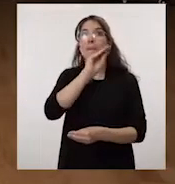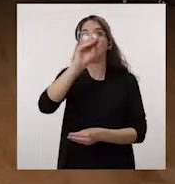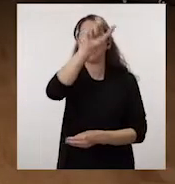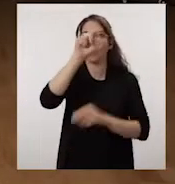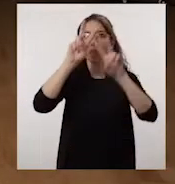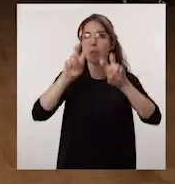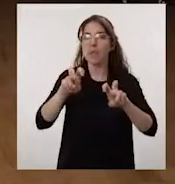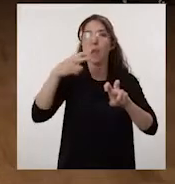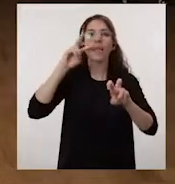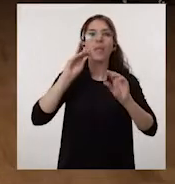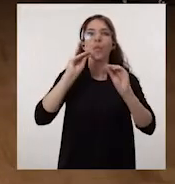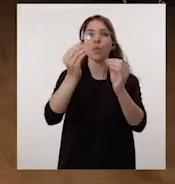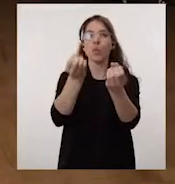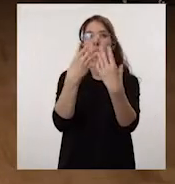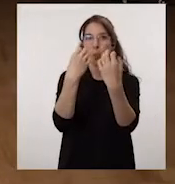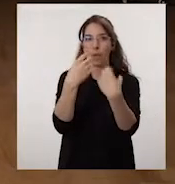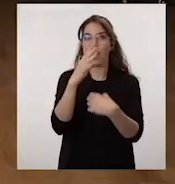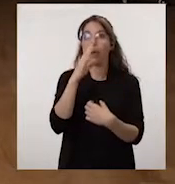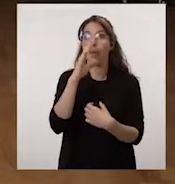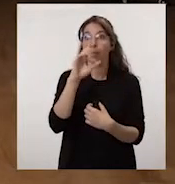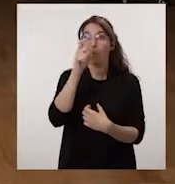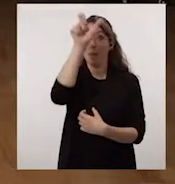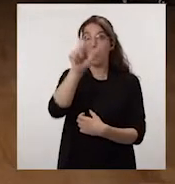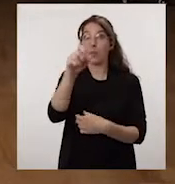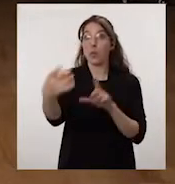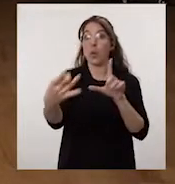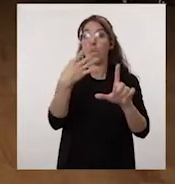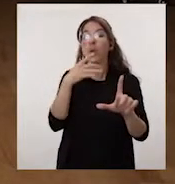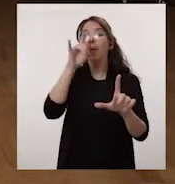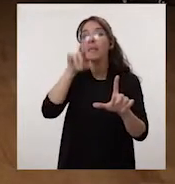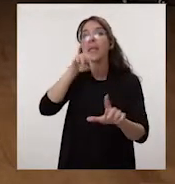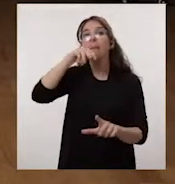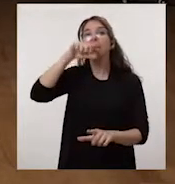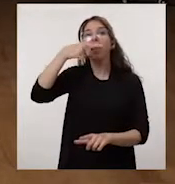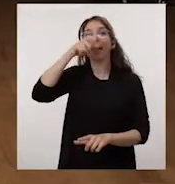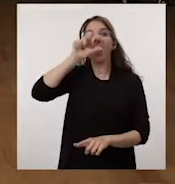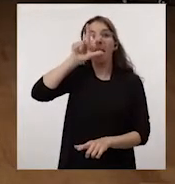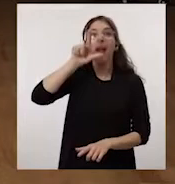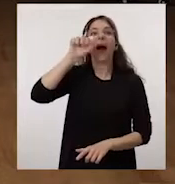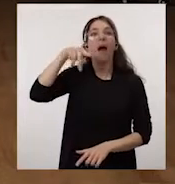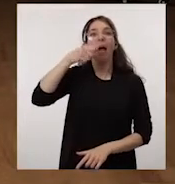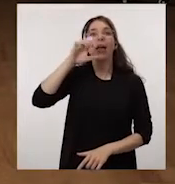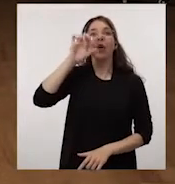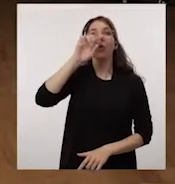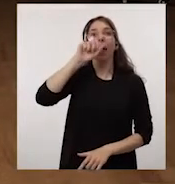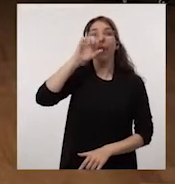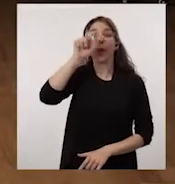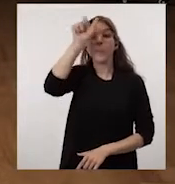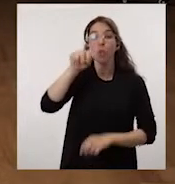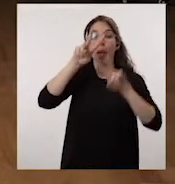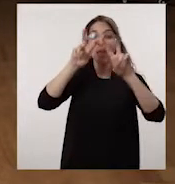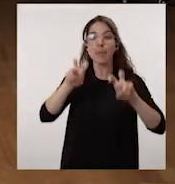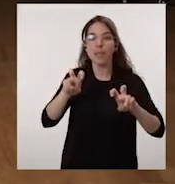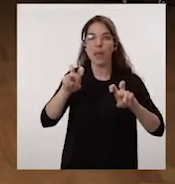que nos manden vídeos contándonos su experiencia y en este caso el primero que lo ha hecho ha sido miguel ángel otadui que es el investigador de la